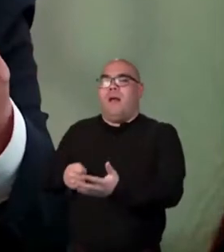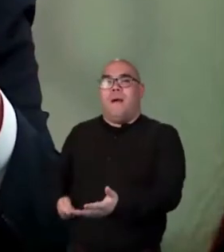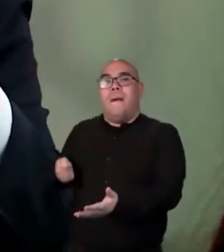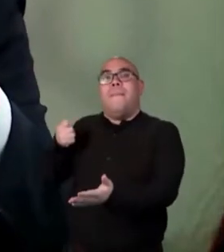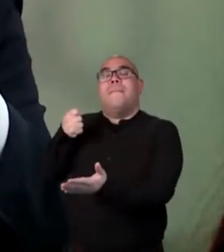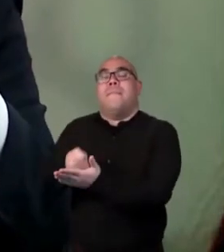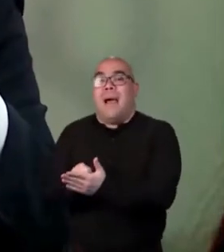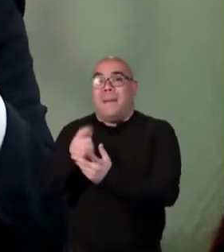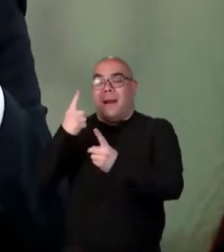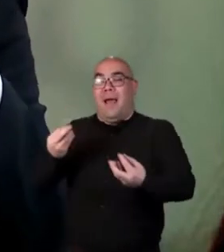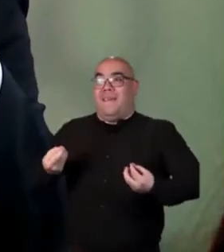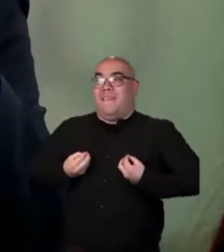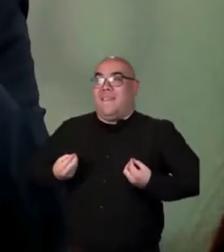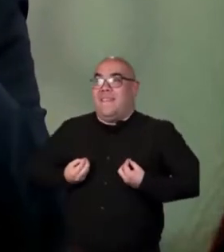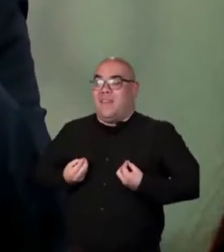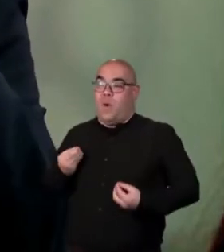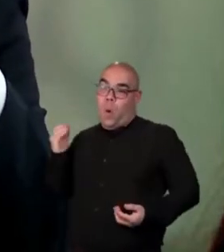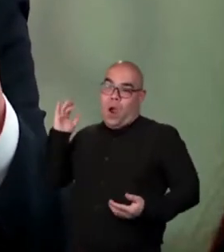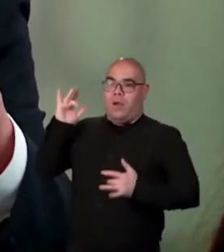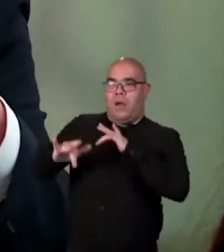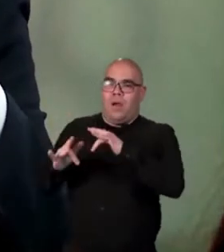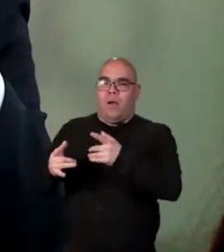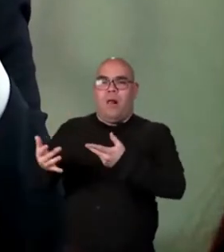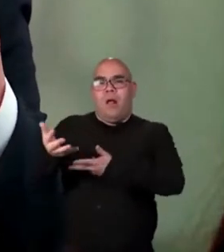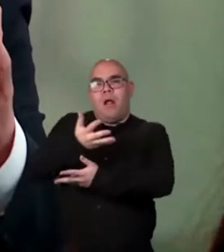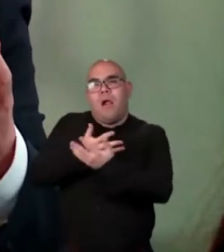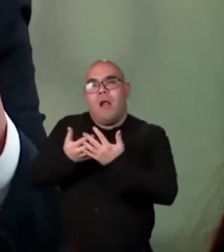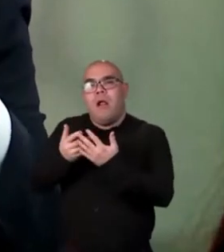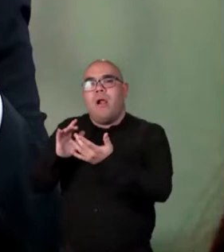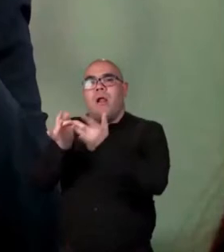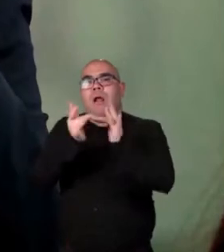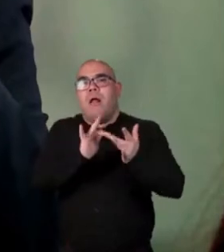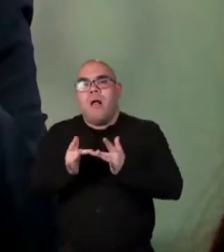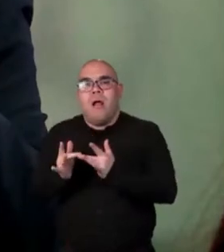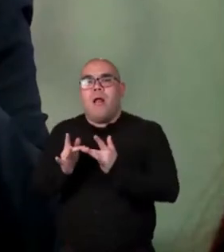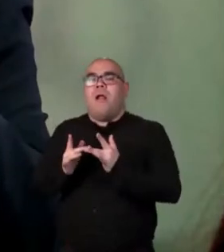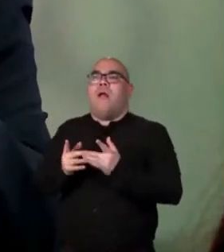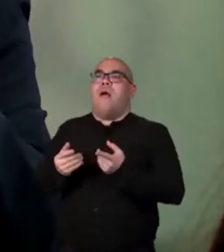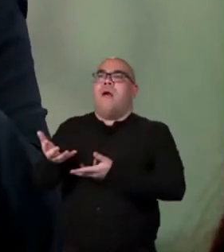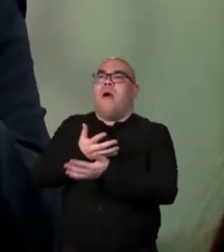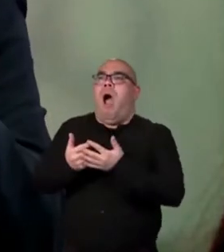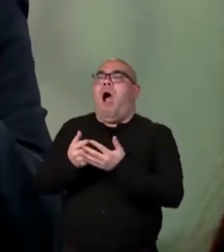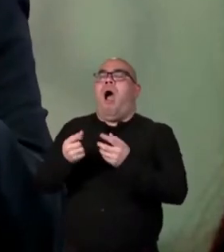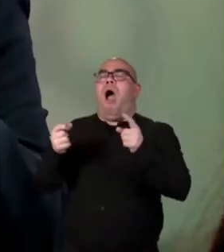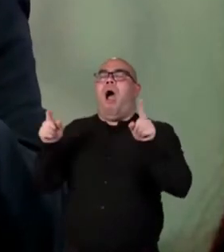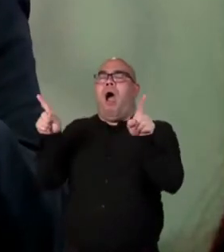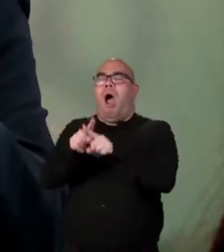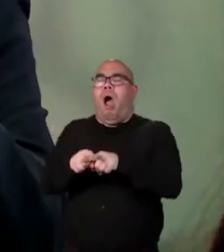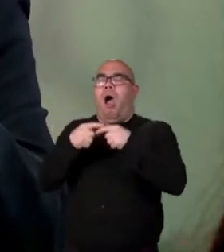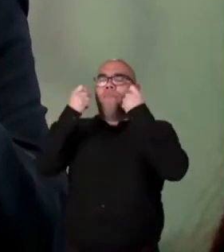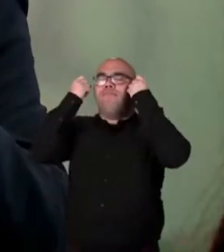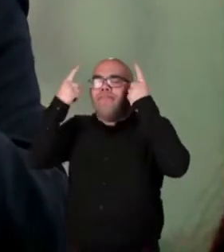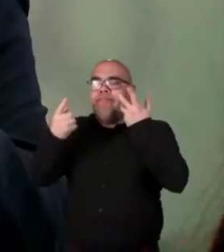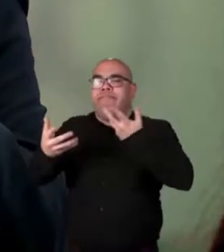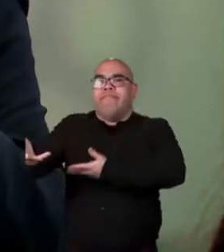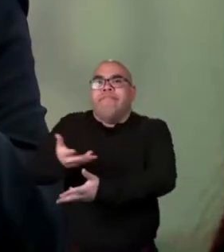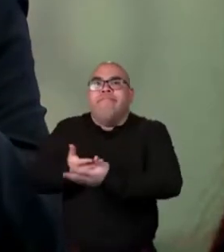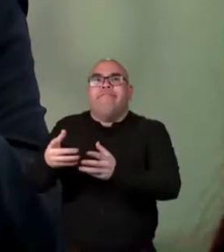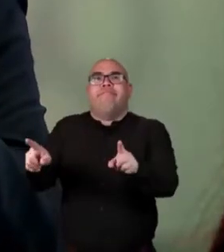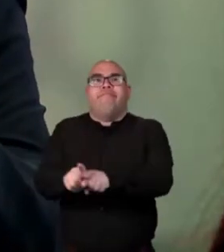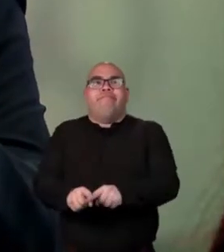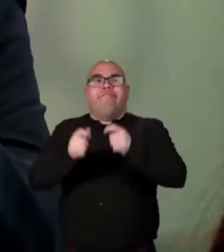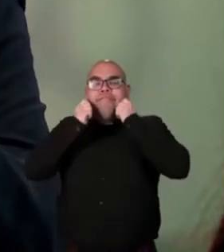vivir esa parte de relacionamiento de empatía de lo que hace que el ser humano indudablemente crezca se desarrolle